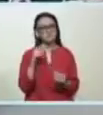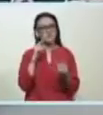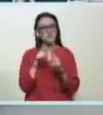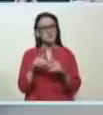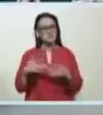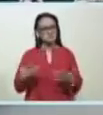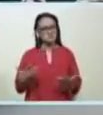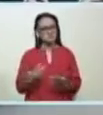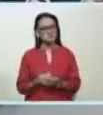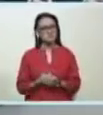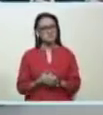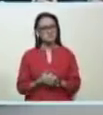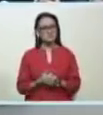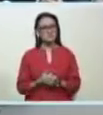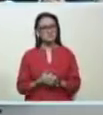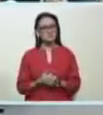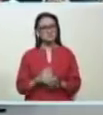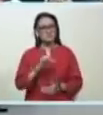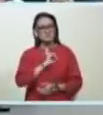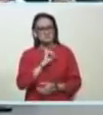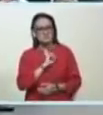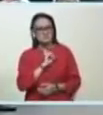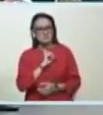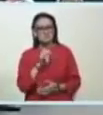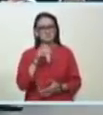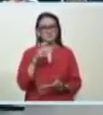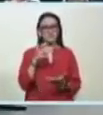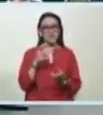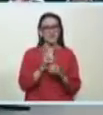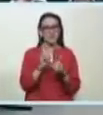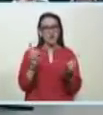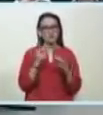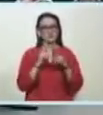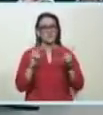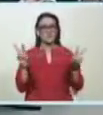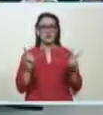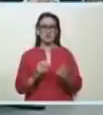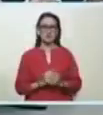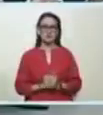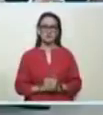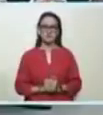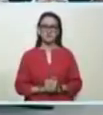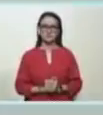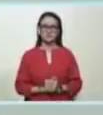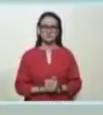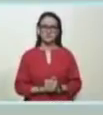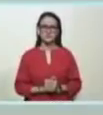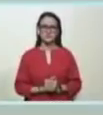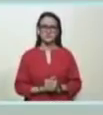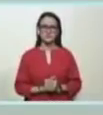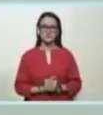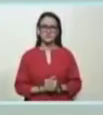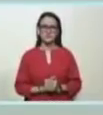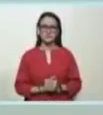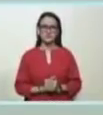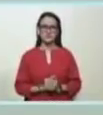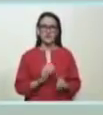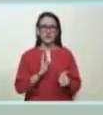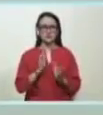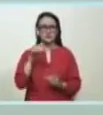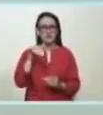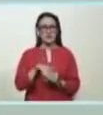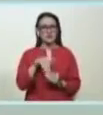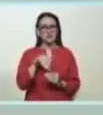objeto de acorralar la democracia y la paz. La organización de la elección